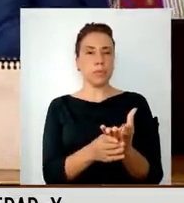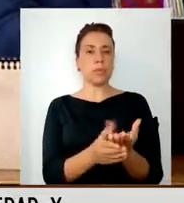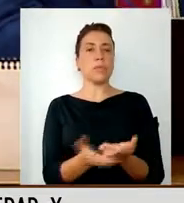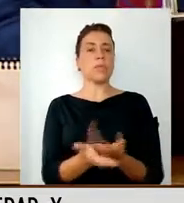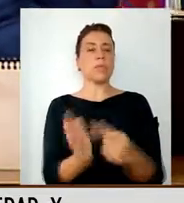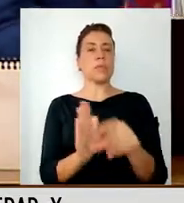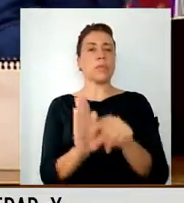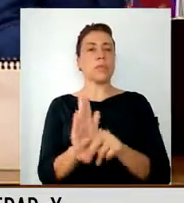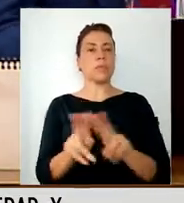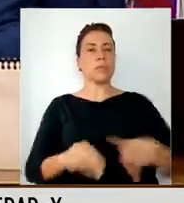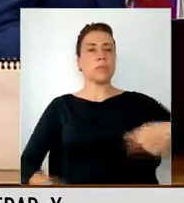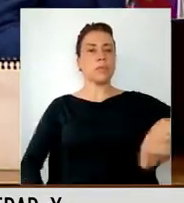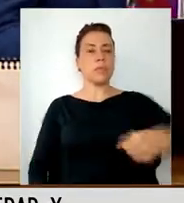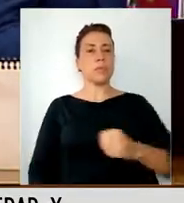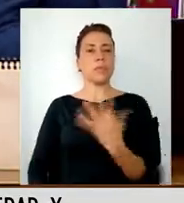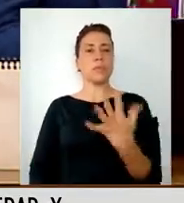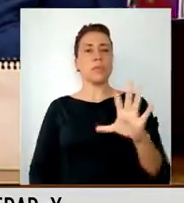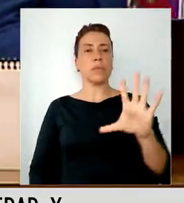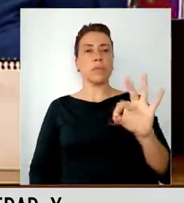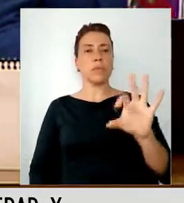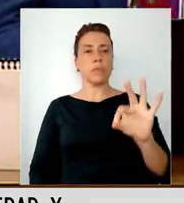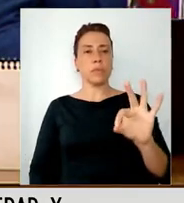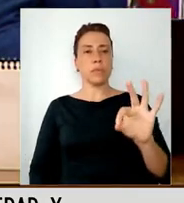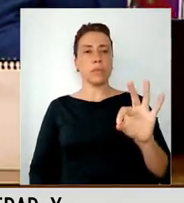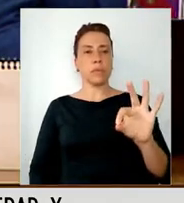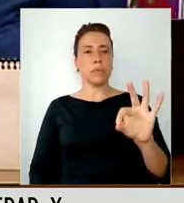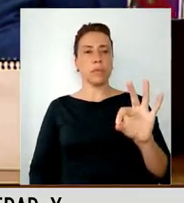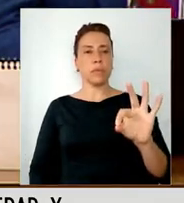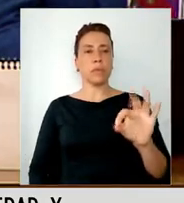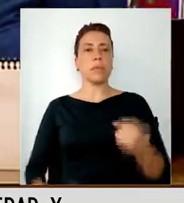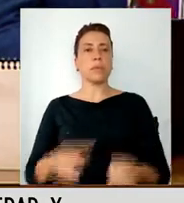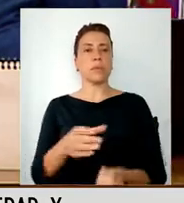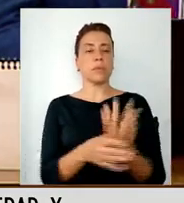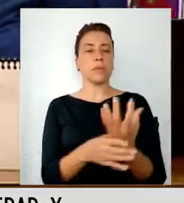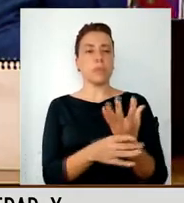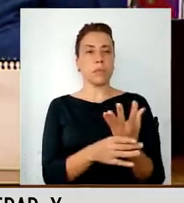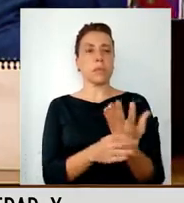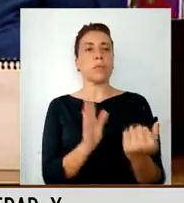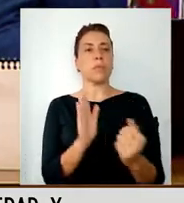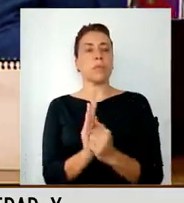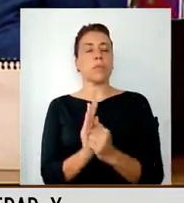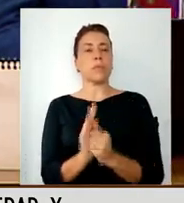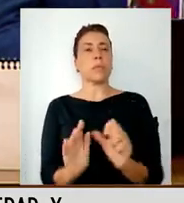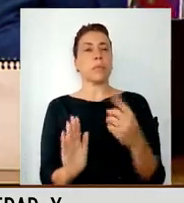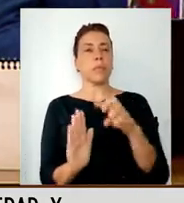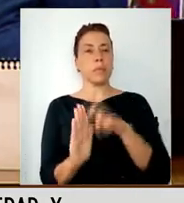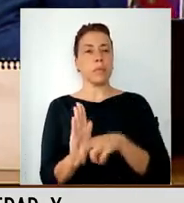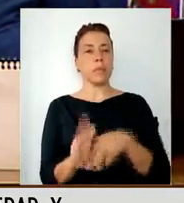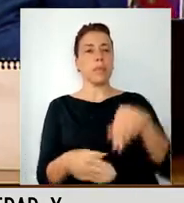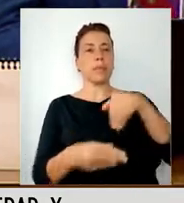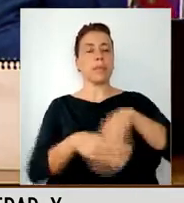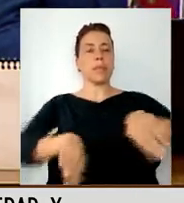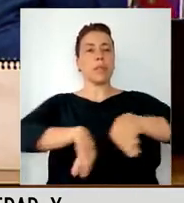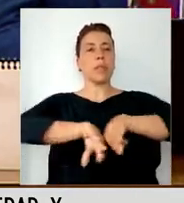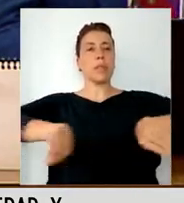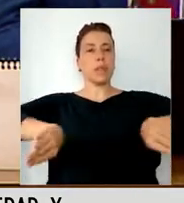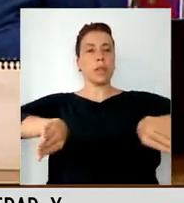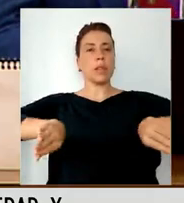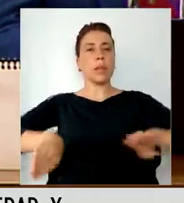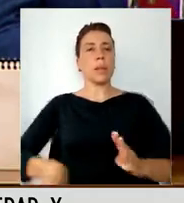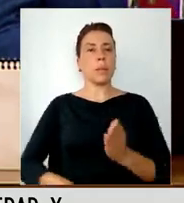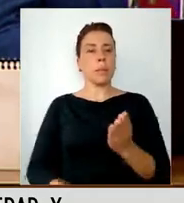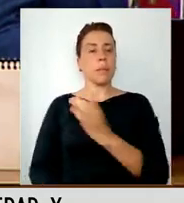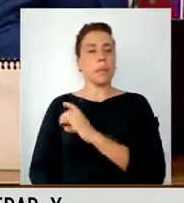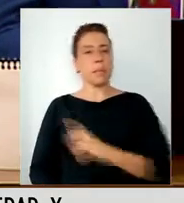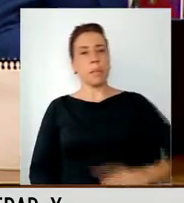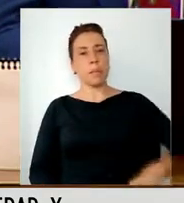el numeral 50 nuevo del artículo primero del proyecto cuya votación separada siga solicitada por el diputado Benjamín Moreno